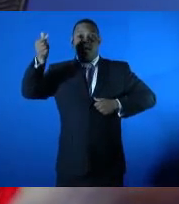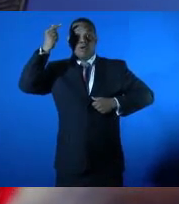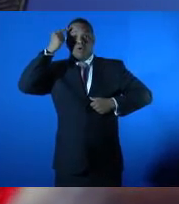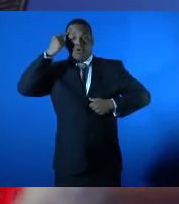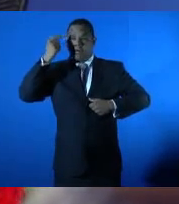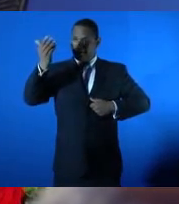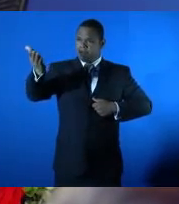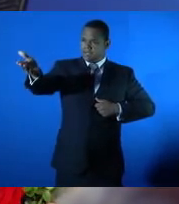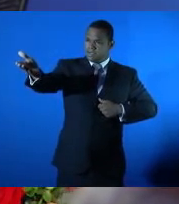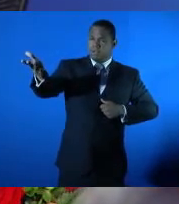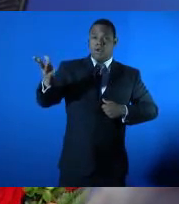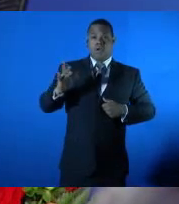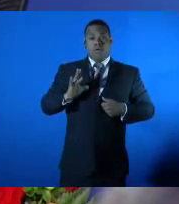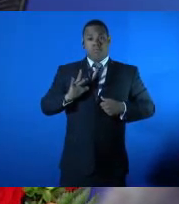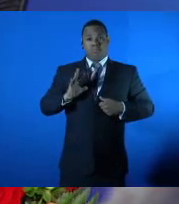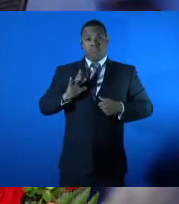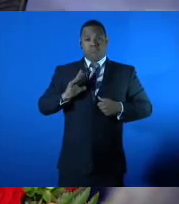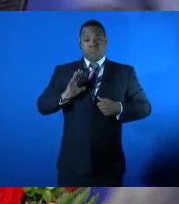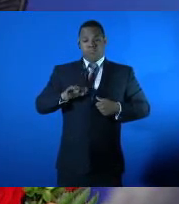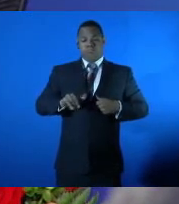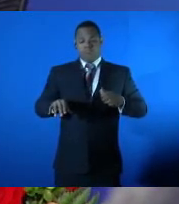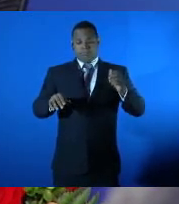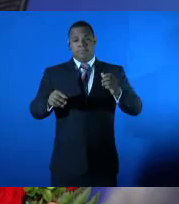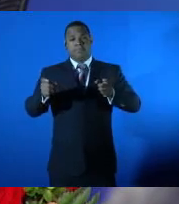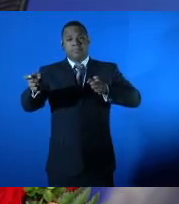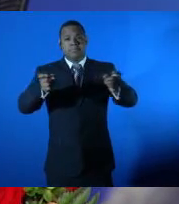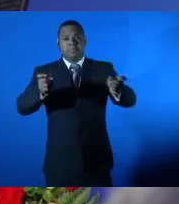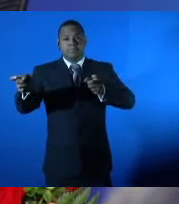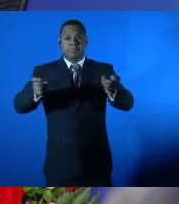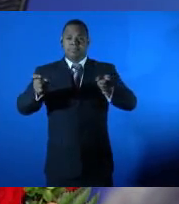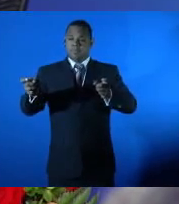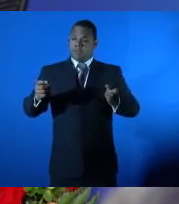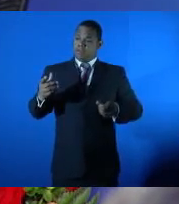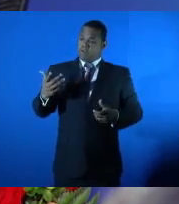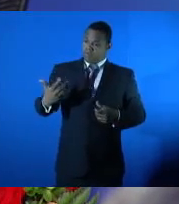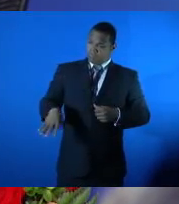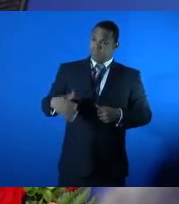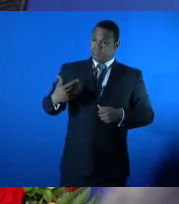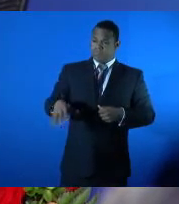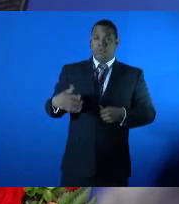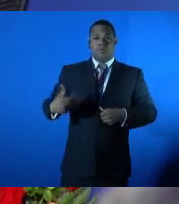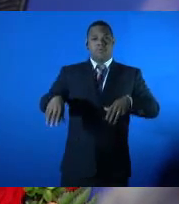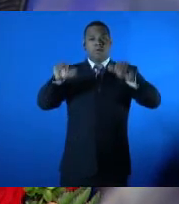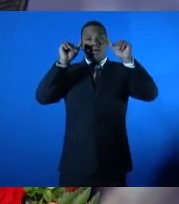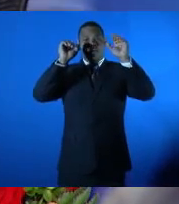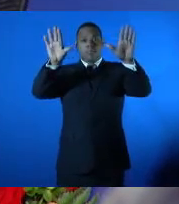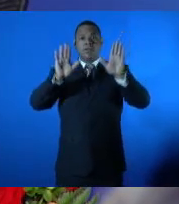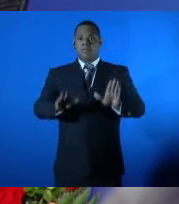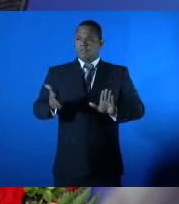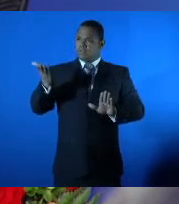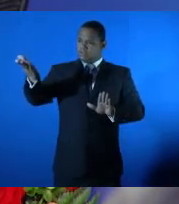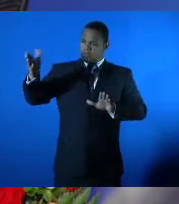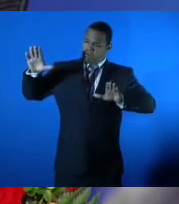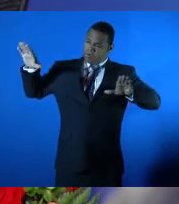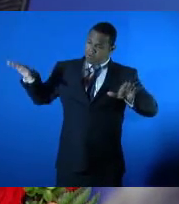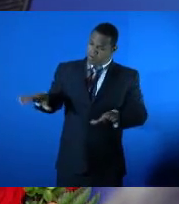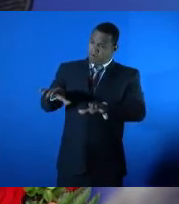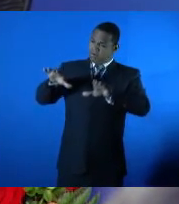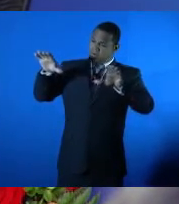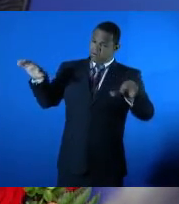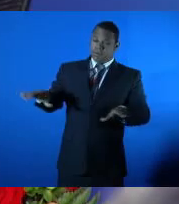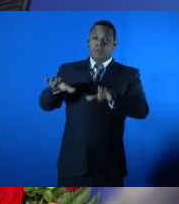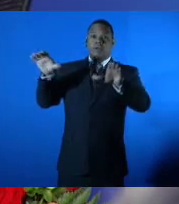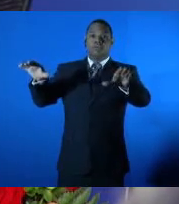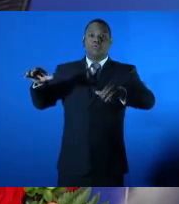una presidencia pro tempore muy histórica y exitosa. Fue histórica, por supuesto, porque era la